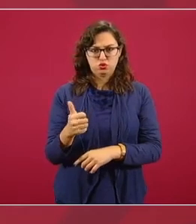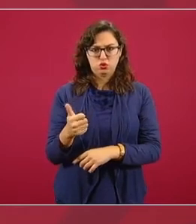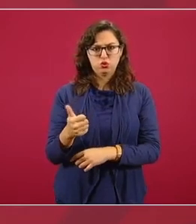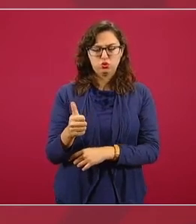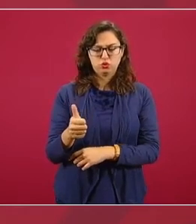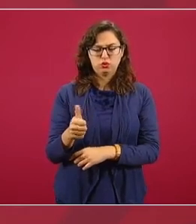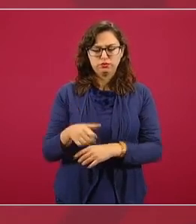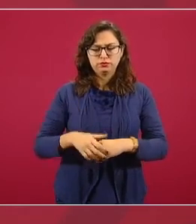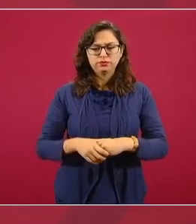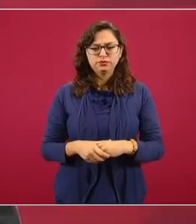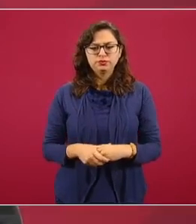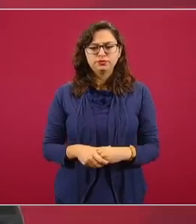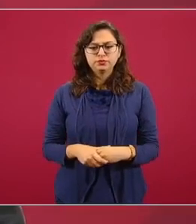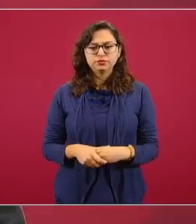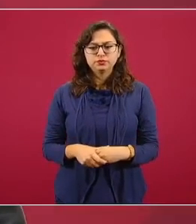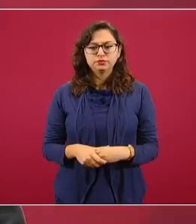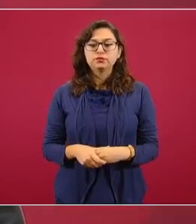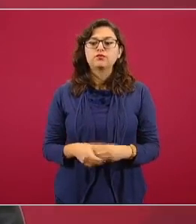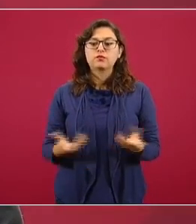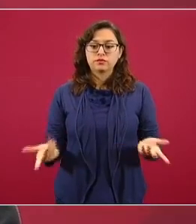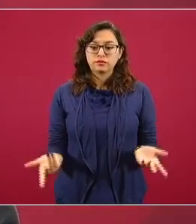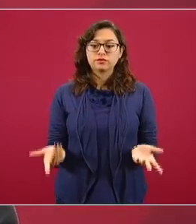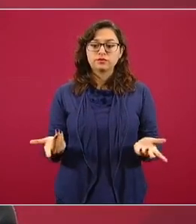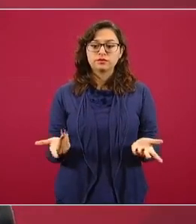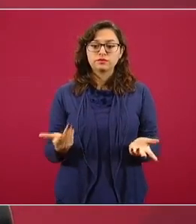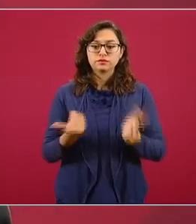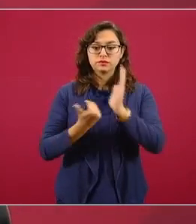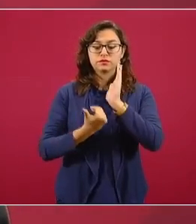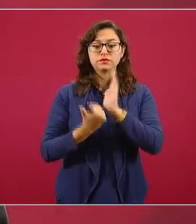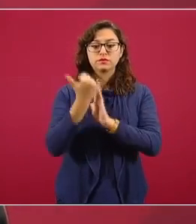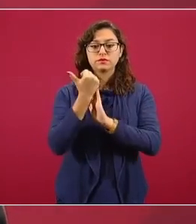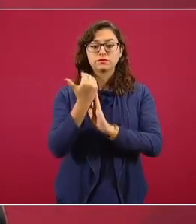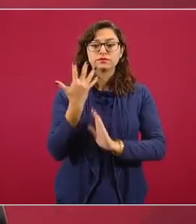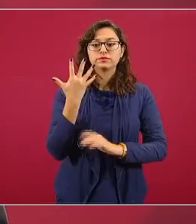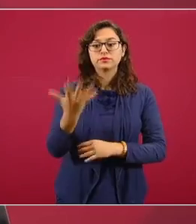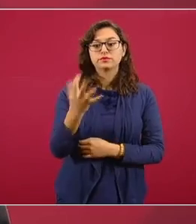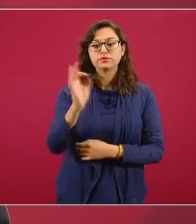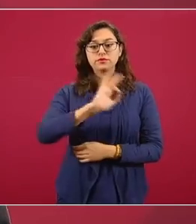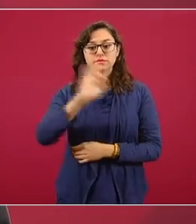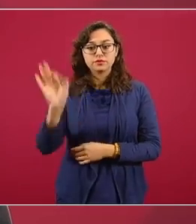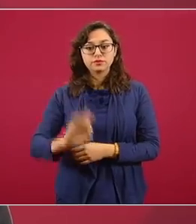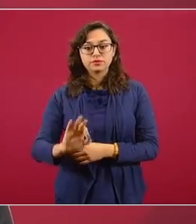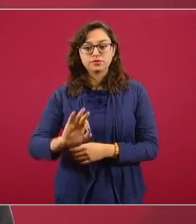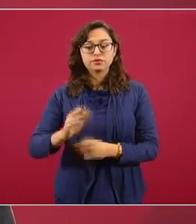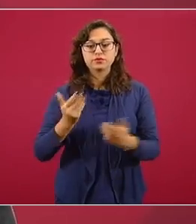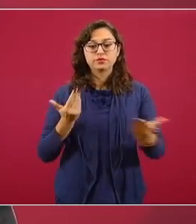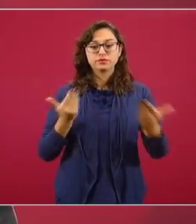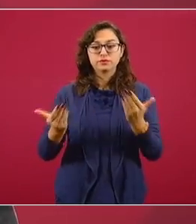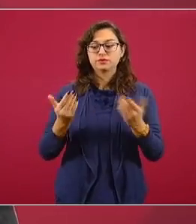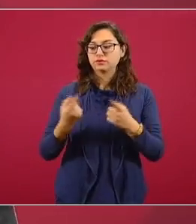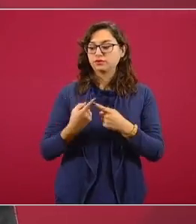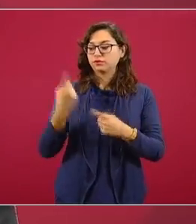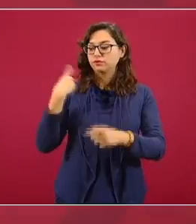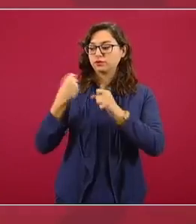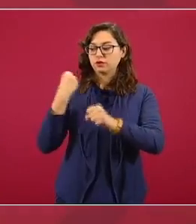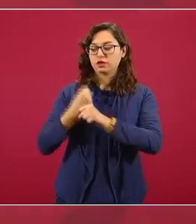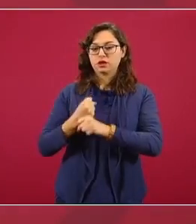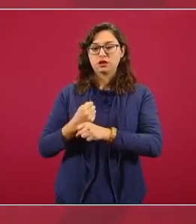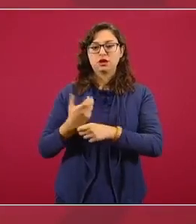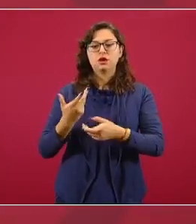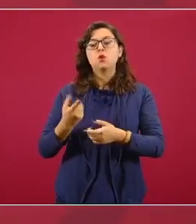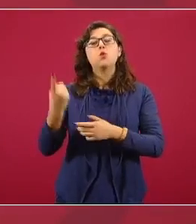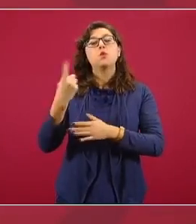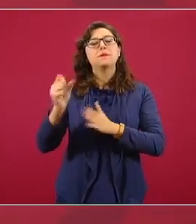reporte, y hay un aumento del 5% con relación a julio, y ha